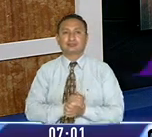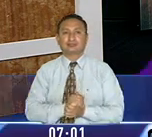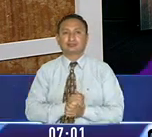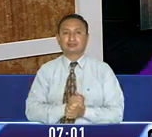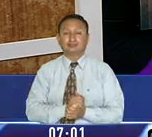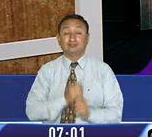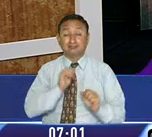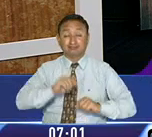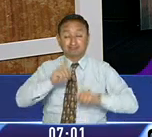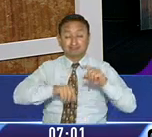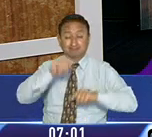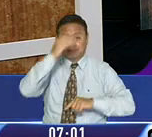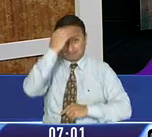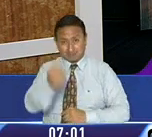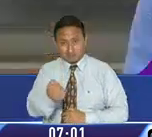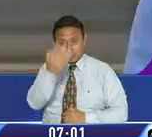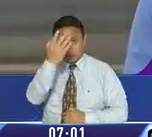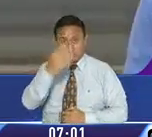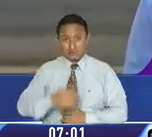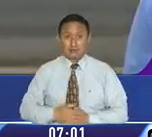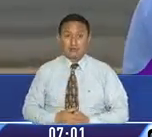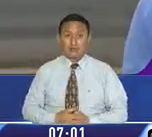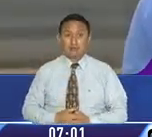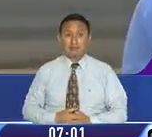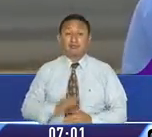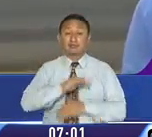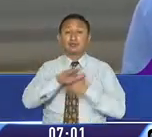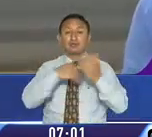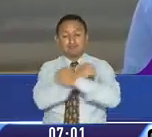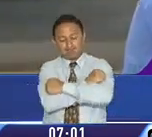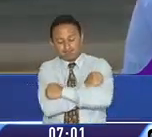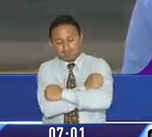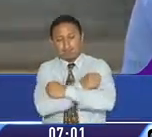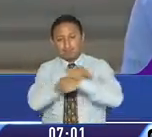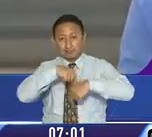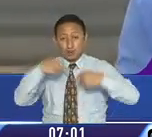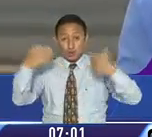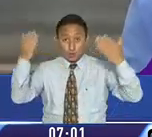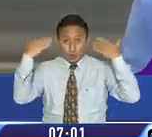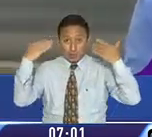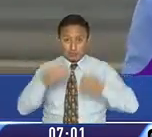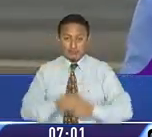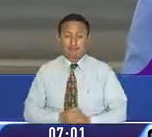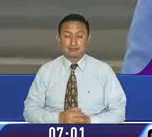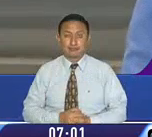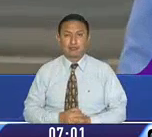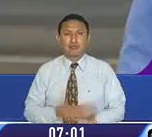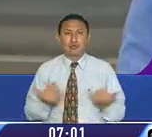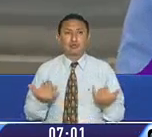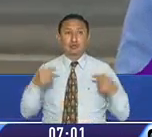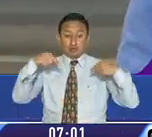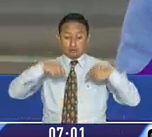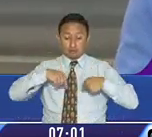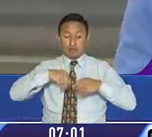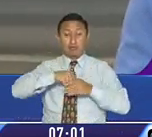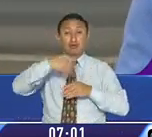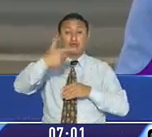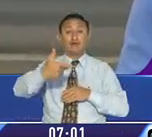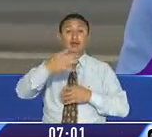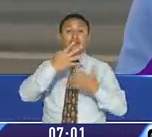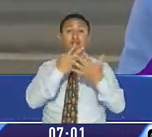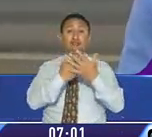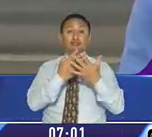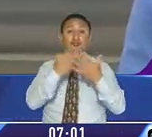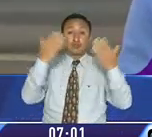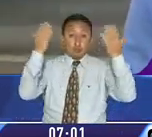Hola compañeros, amables televidentes, muy buenos días, un fuerte abrazo desde el puerto principal. Efectivamente nos encontramos en los exteriores de la